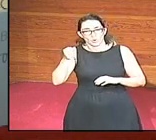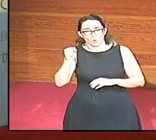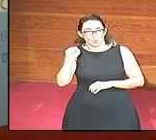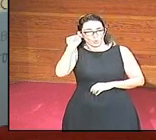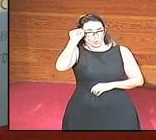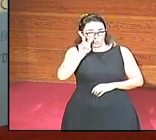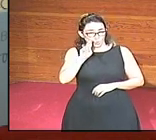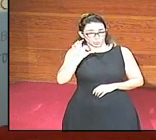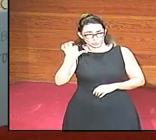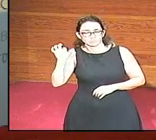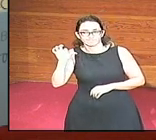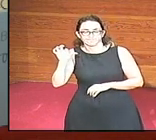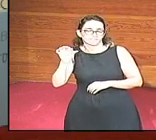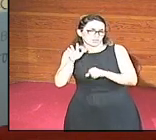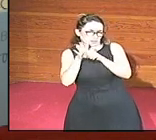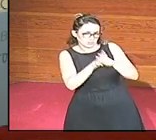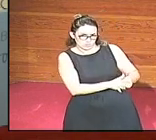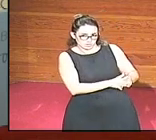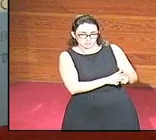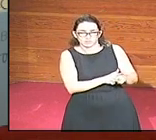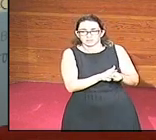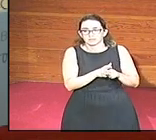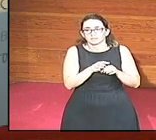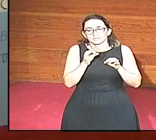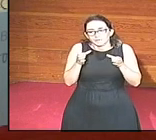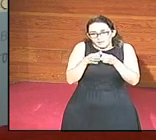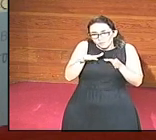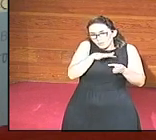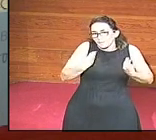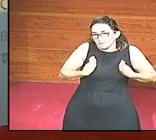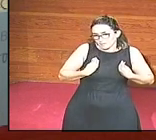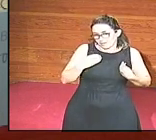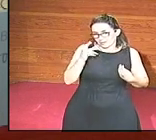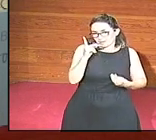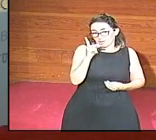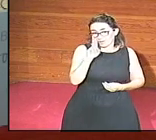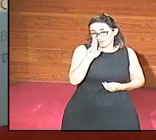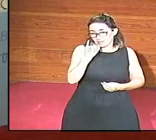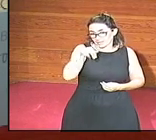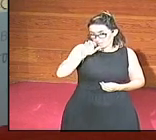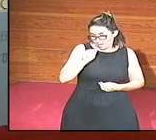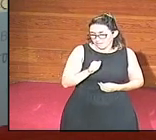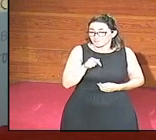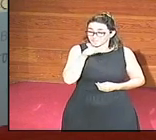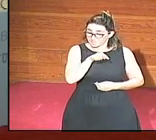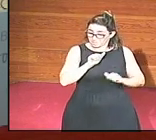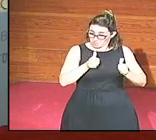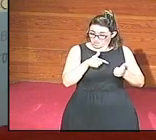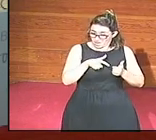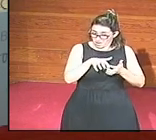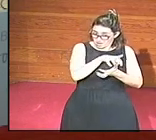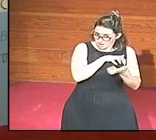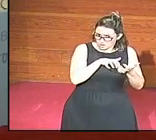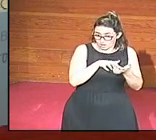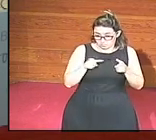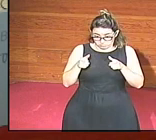y su espacio, digamos, histórico ha sido siempre Crimea. Cuando empieza toda esta historia en Crimea, ellos lo tienen muy